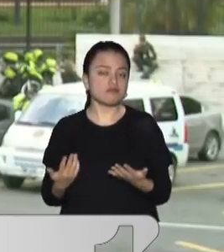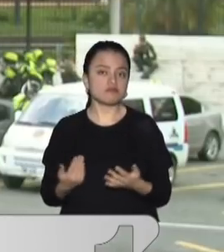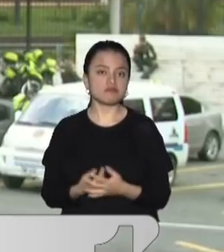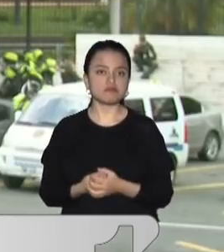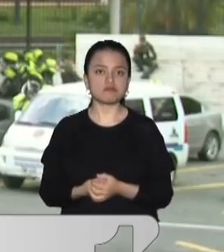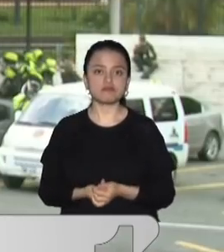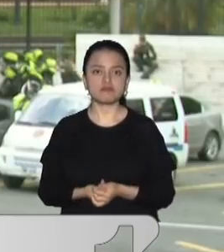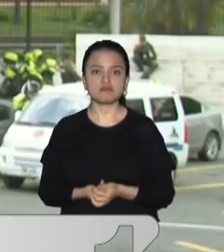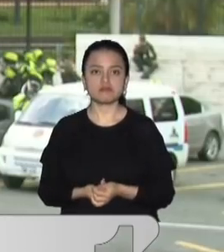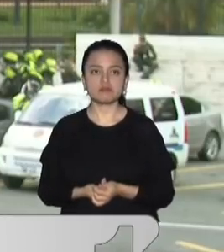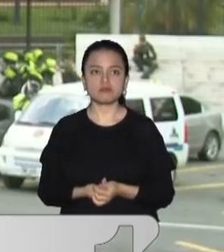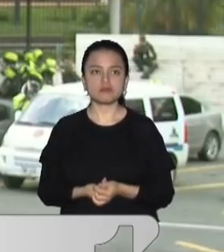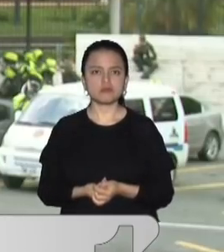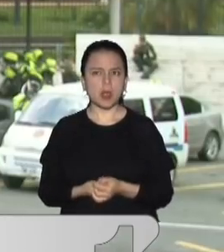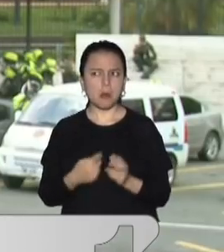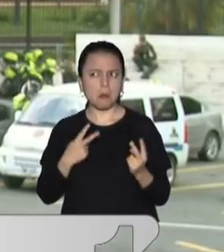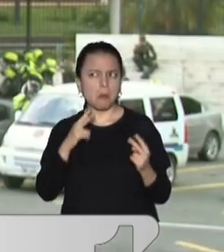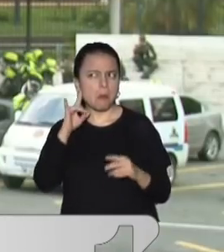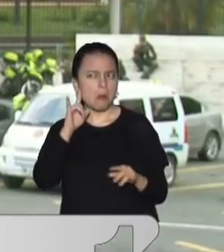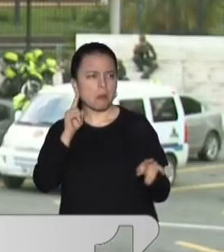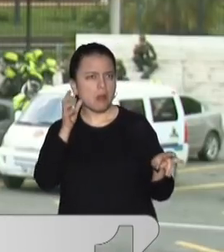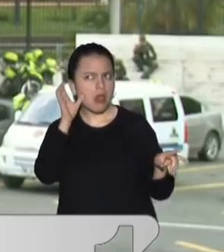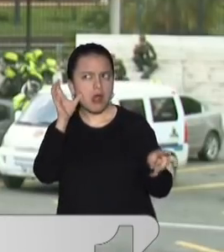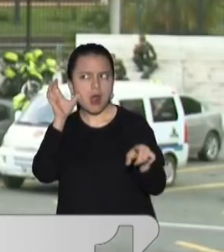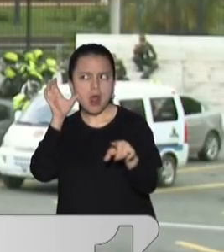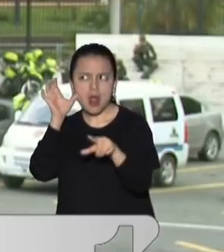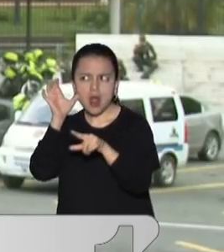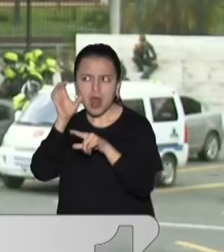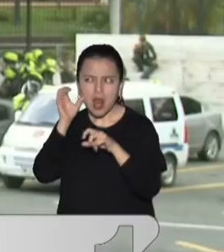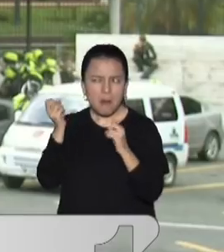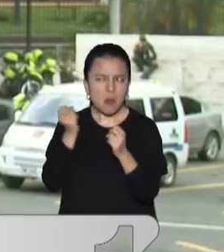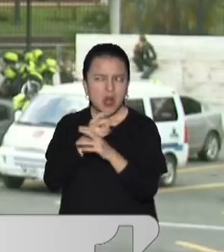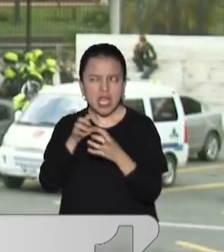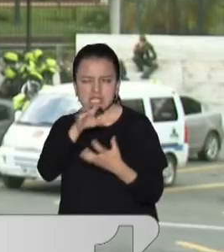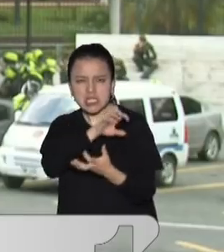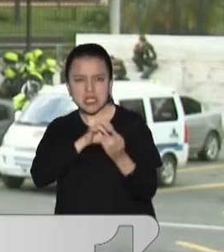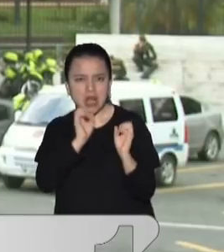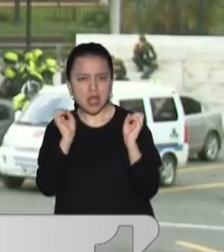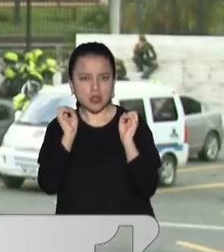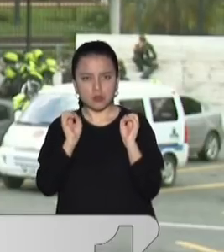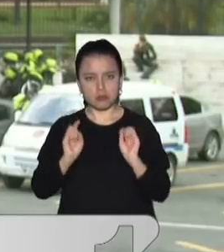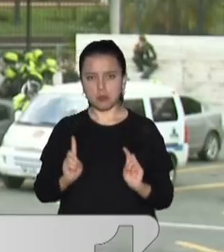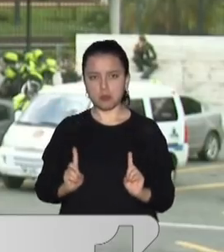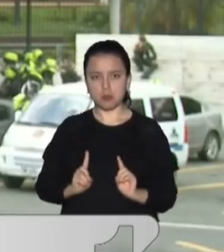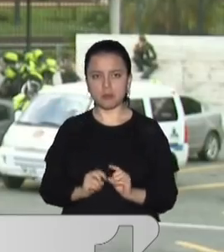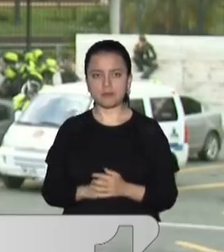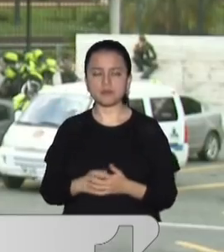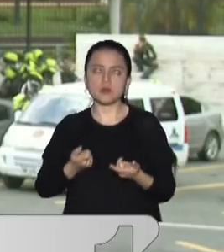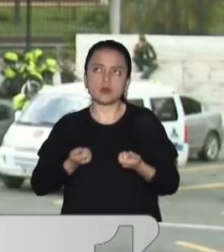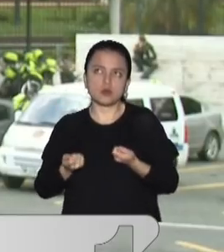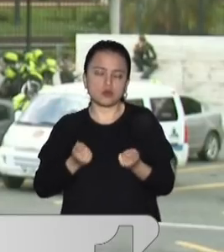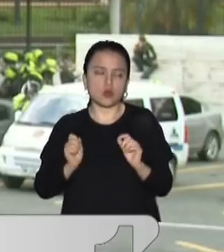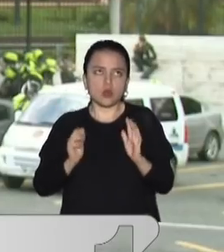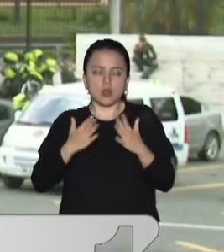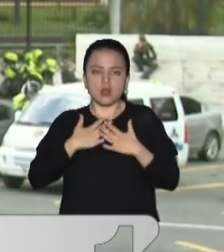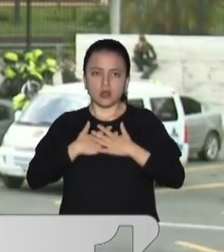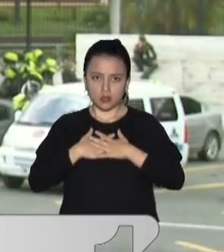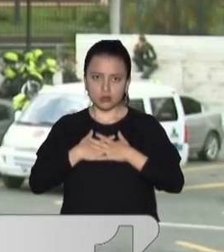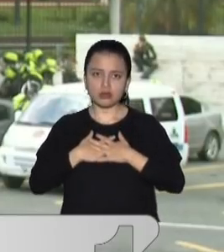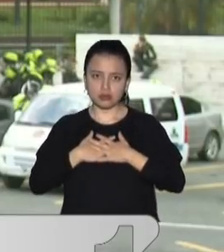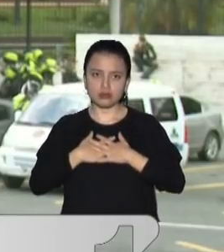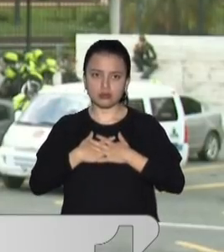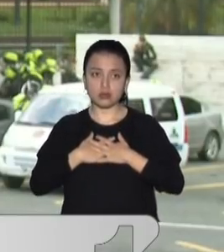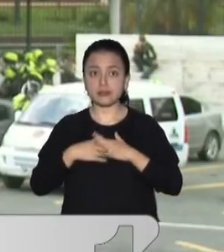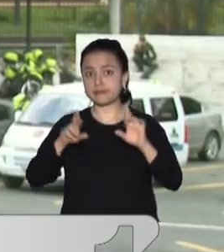no se presenta ningún tipo de alteración en el orden público, por fortuna, como los que se han venido presentando durante todas estas semanas, y